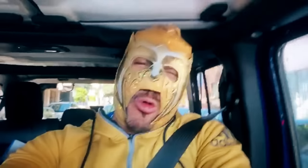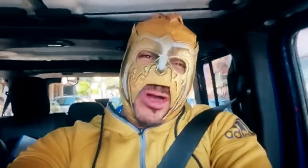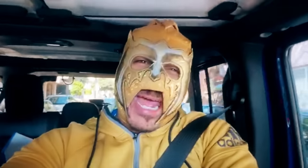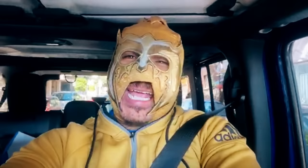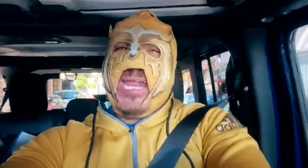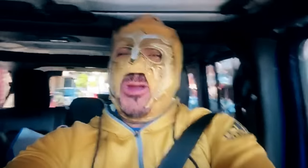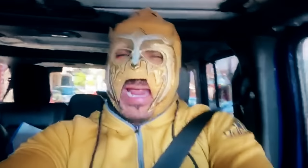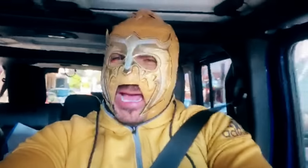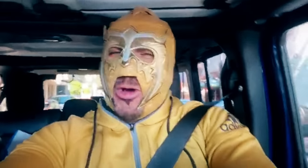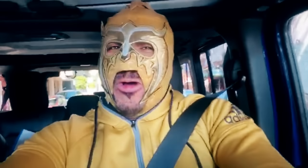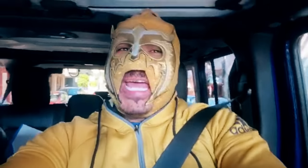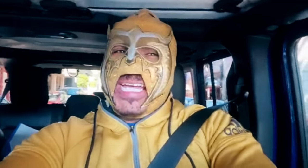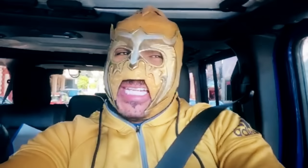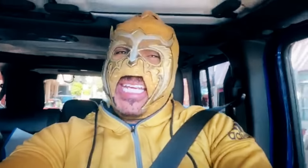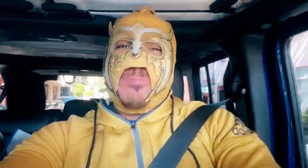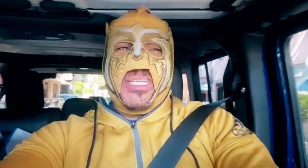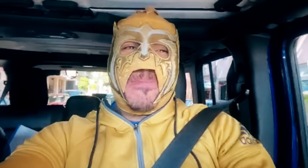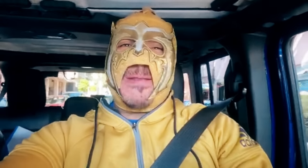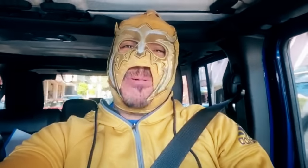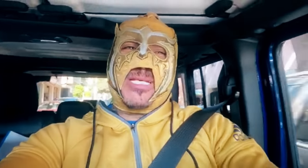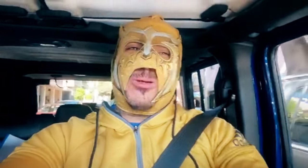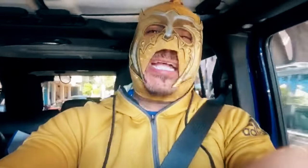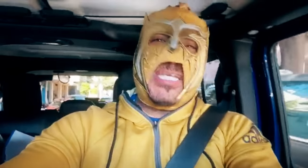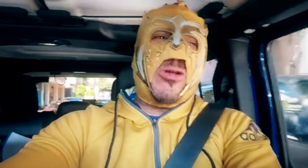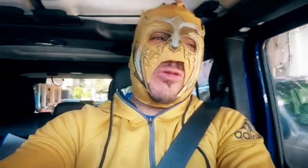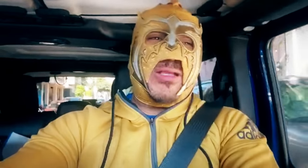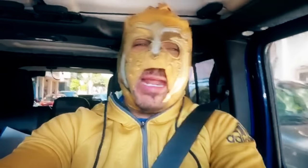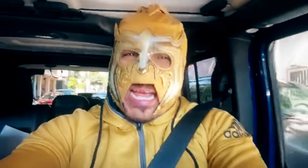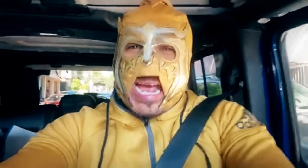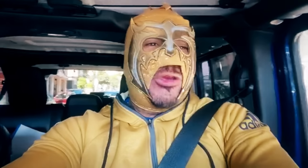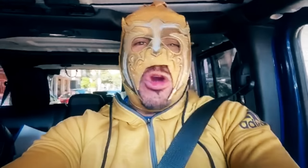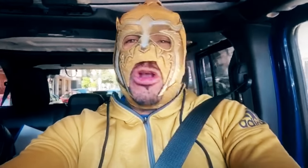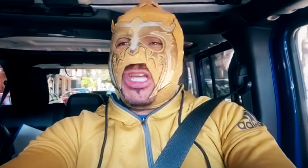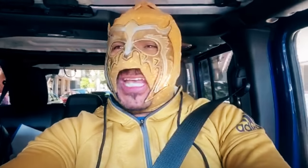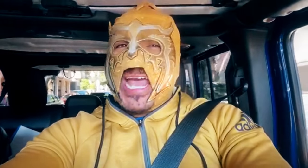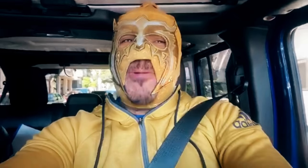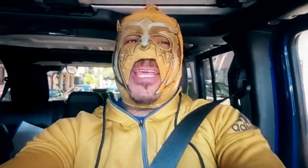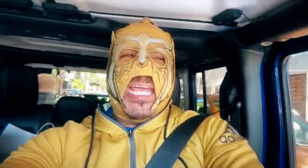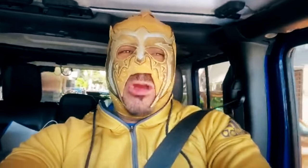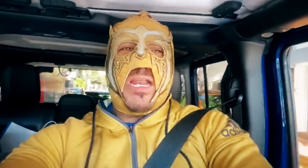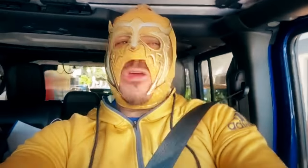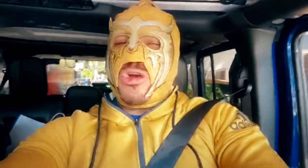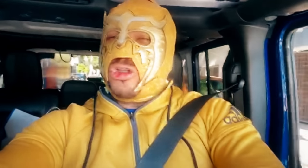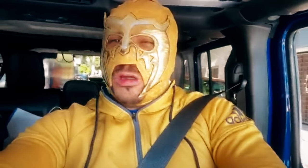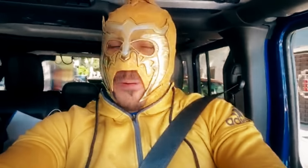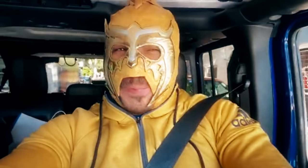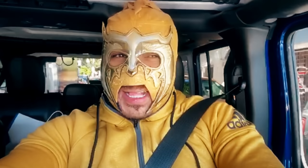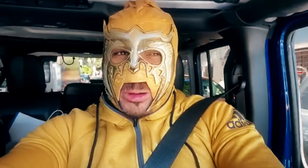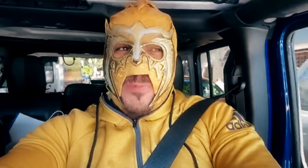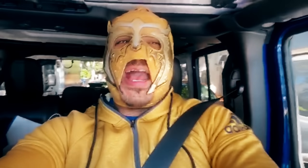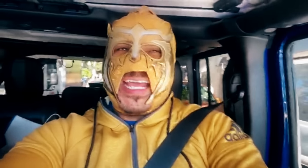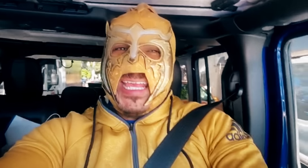existe una que no la cagó, que ese sí es pinche manipulación. Así como cuando la caga, yo lo señalo y yo le doy con todo